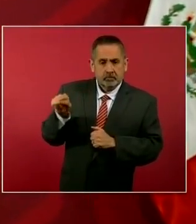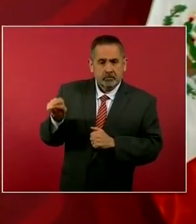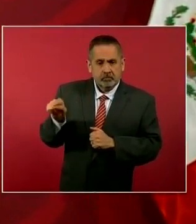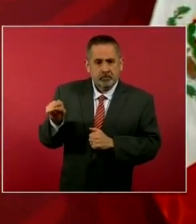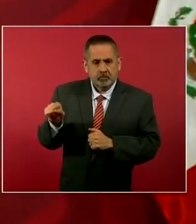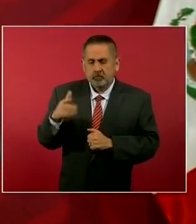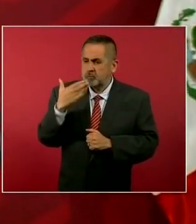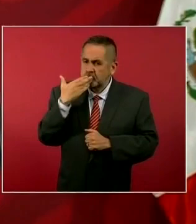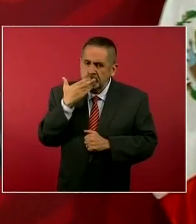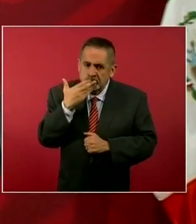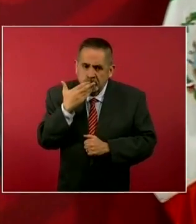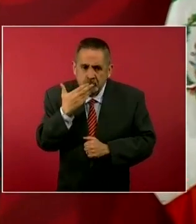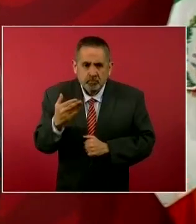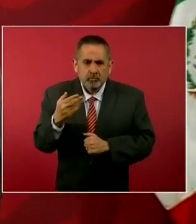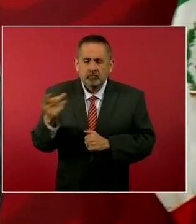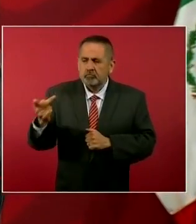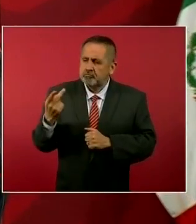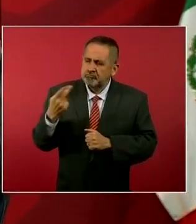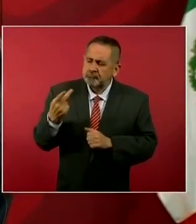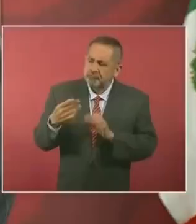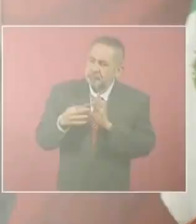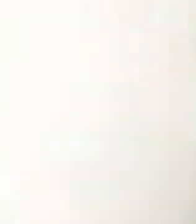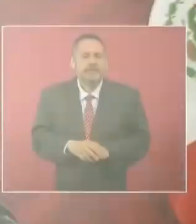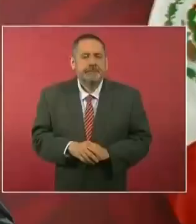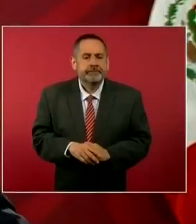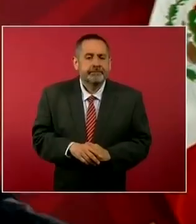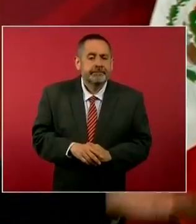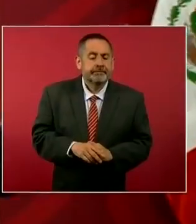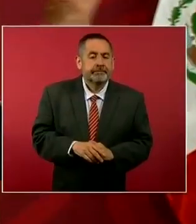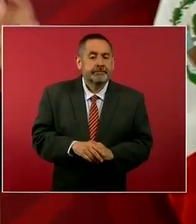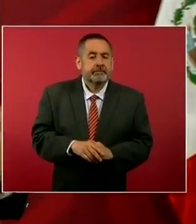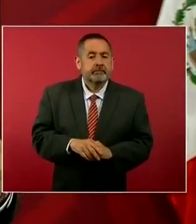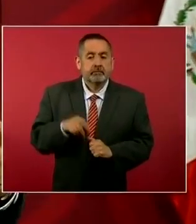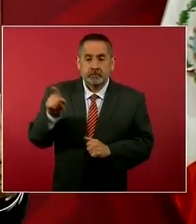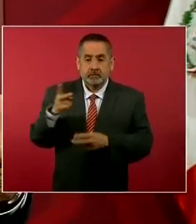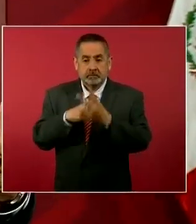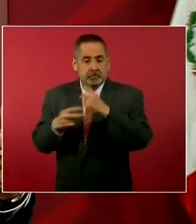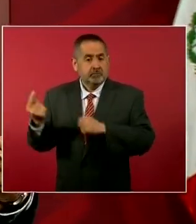una buena experiencia. Él vino